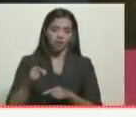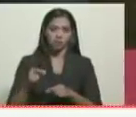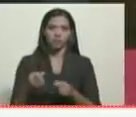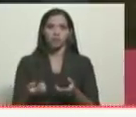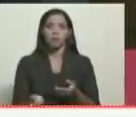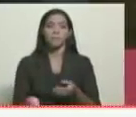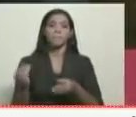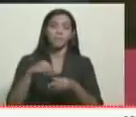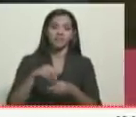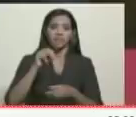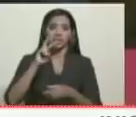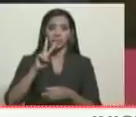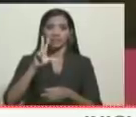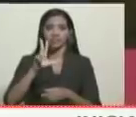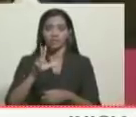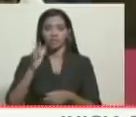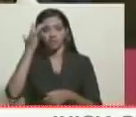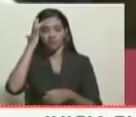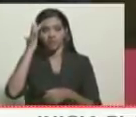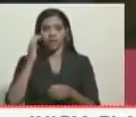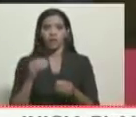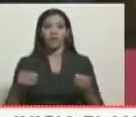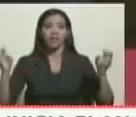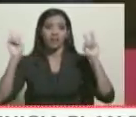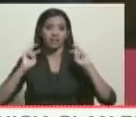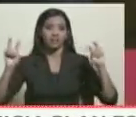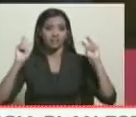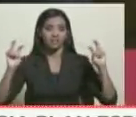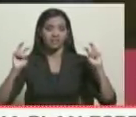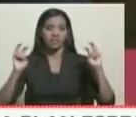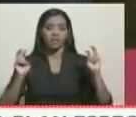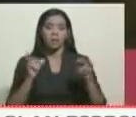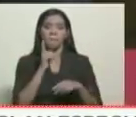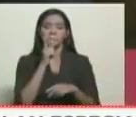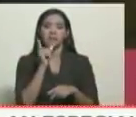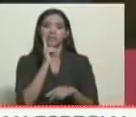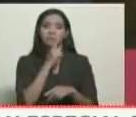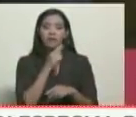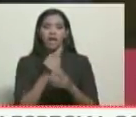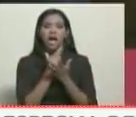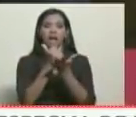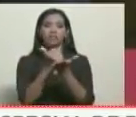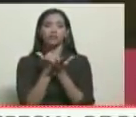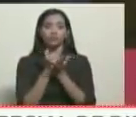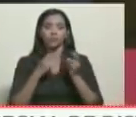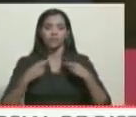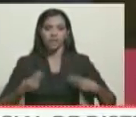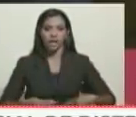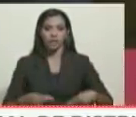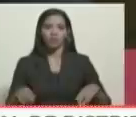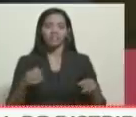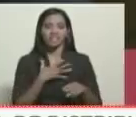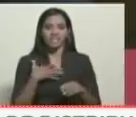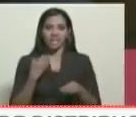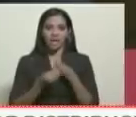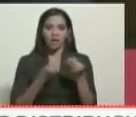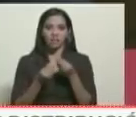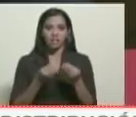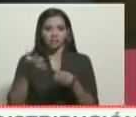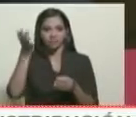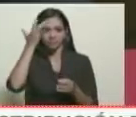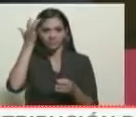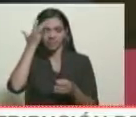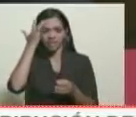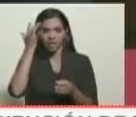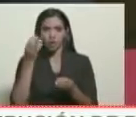23 de febrero, ante la llamada, entre comillas, mal llamada ayuda humanitaria que se pretendió primero disfrazar como